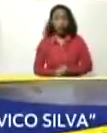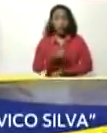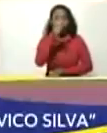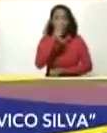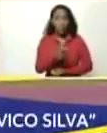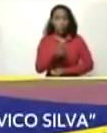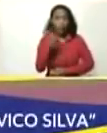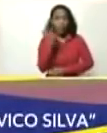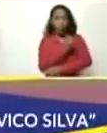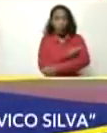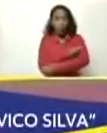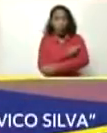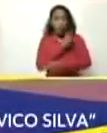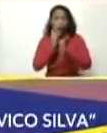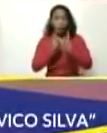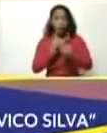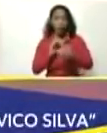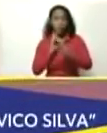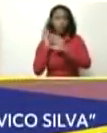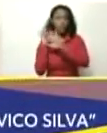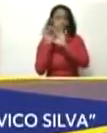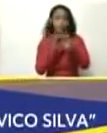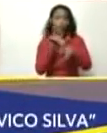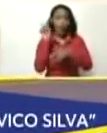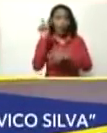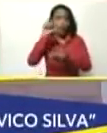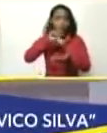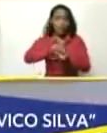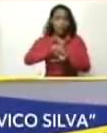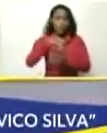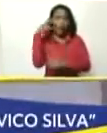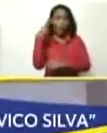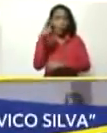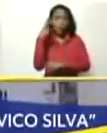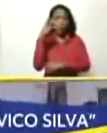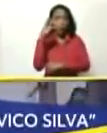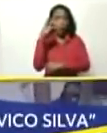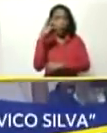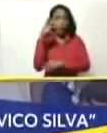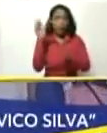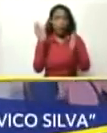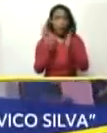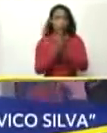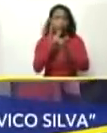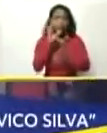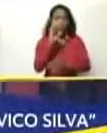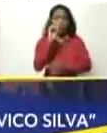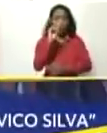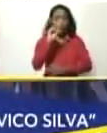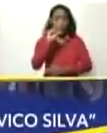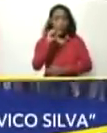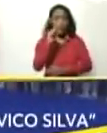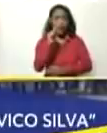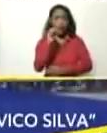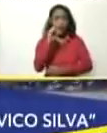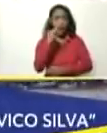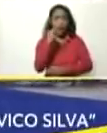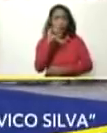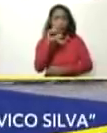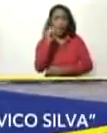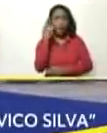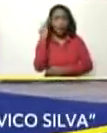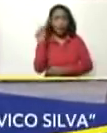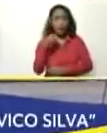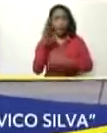personas vacunándose, porque este es el centro en la parroquia Santa Rosalía. En este casa a casa